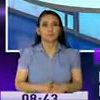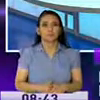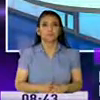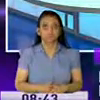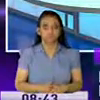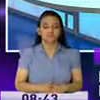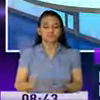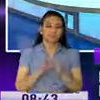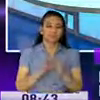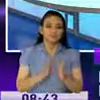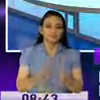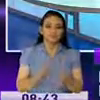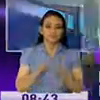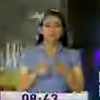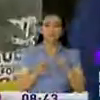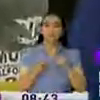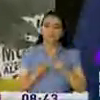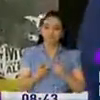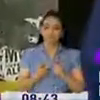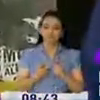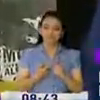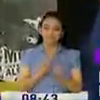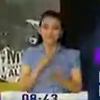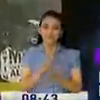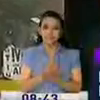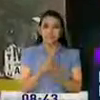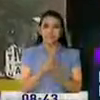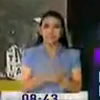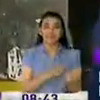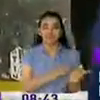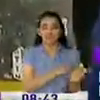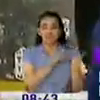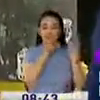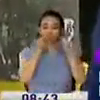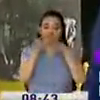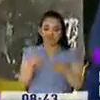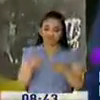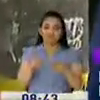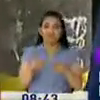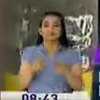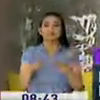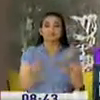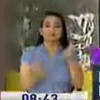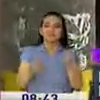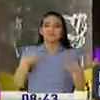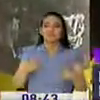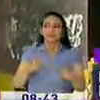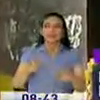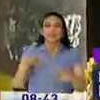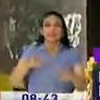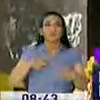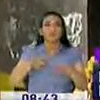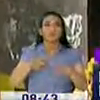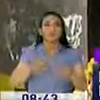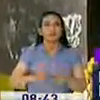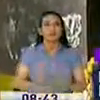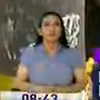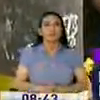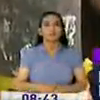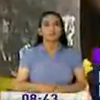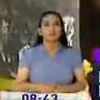Mi querido Robert, amigos televidentes, nosotros hemos tomado nuestro jet exclusivo y nos trasladamos acá a otro sector de la ciudad, esta vez